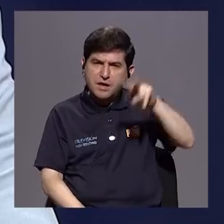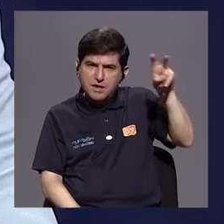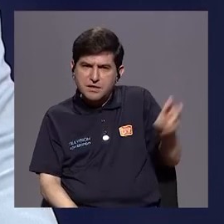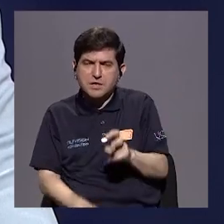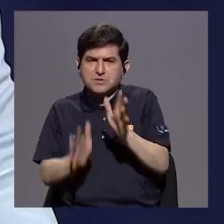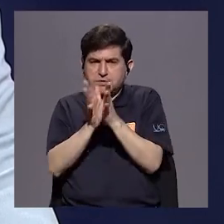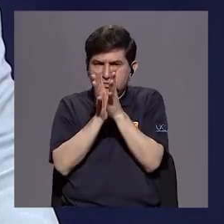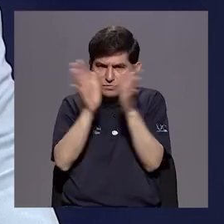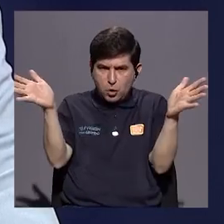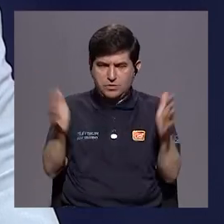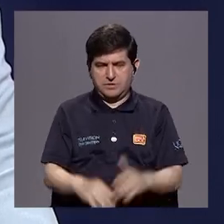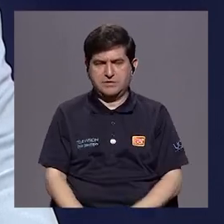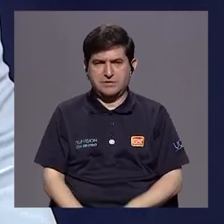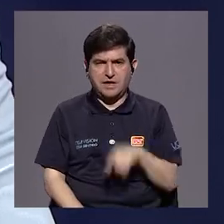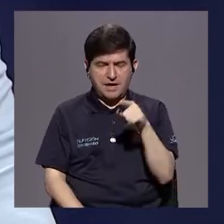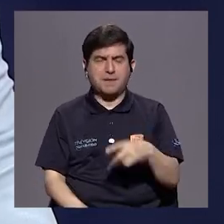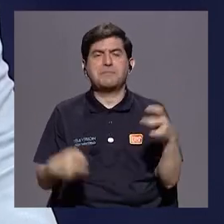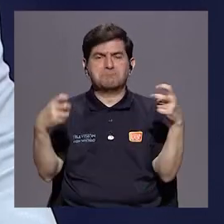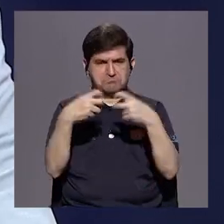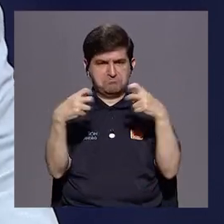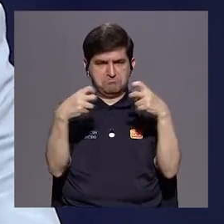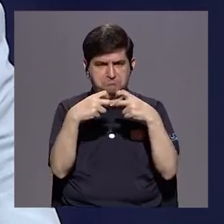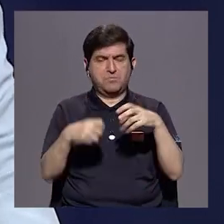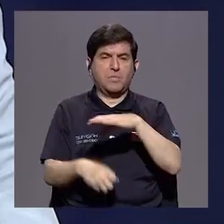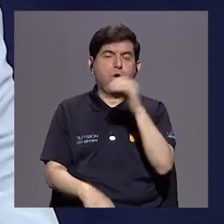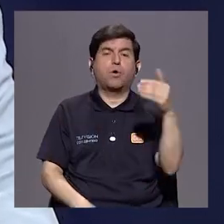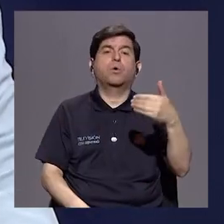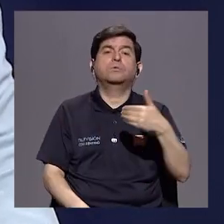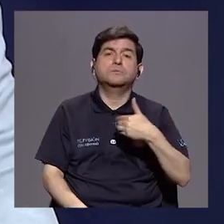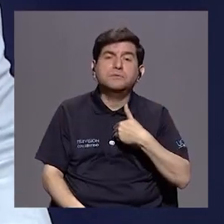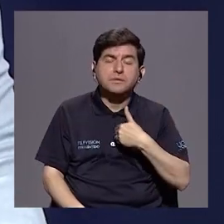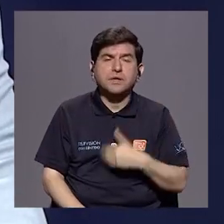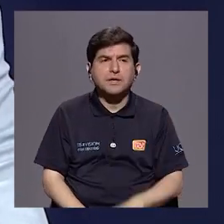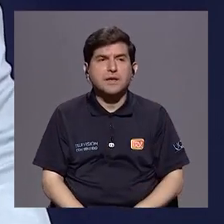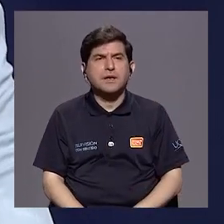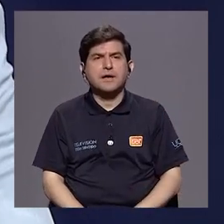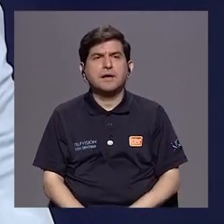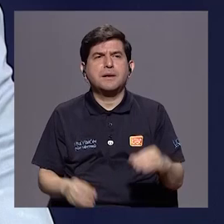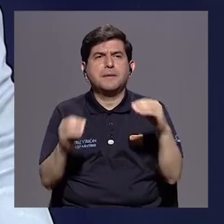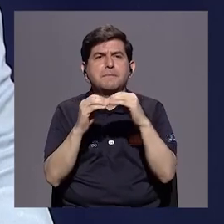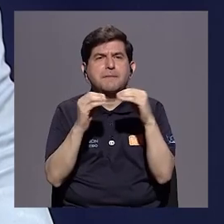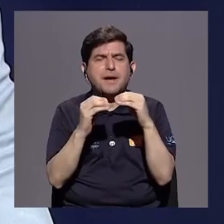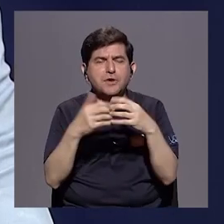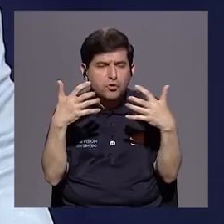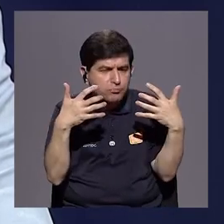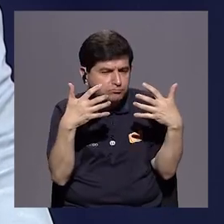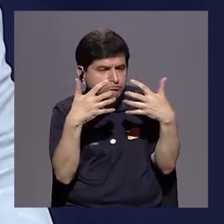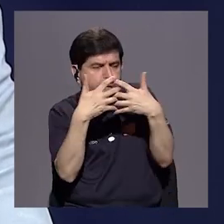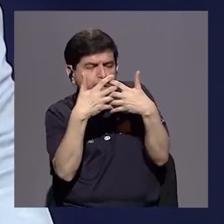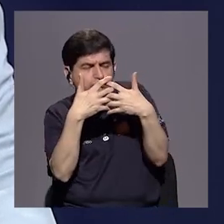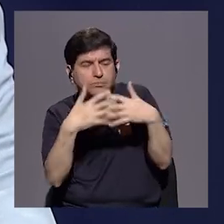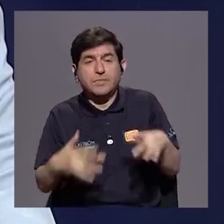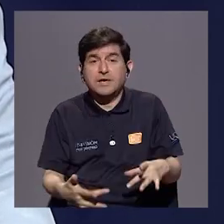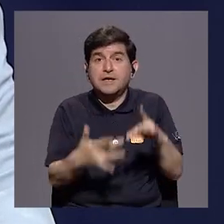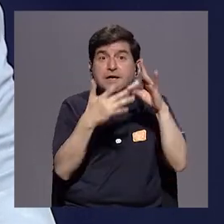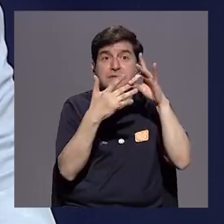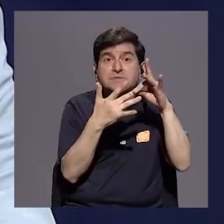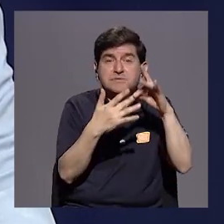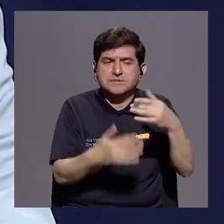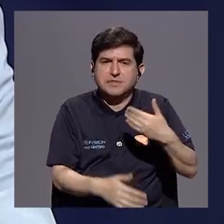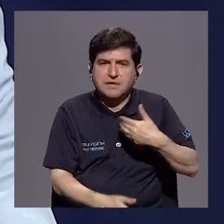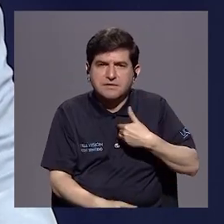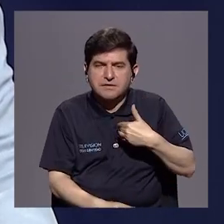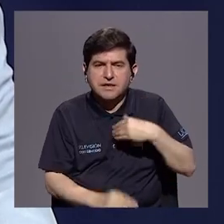transporte público para que sea eléctrico y para que tenga digamos un mayor complementariedad y sobre todo